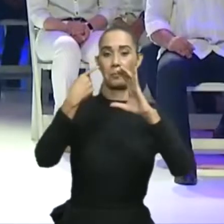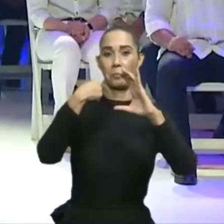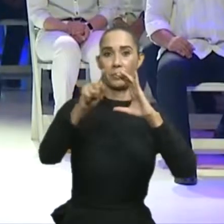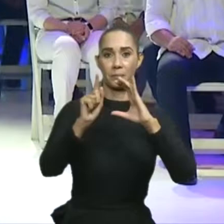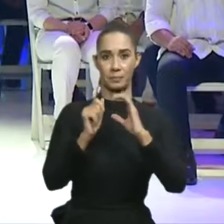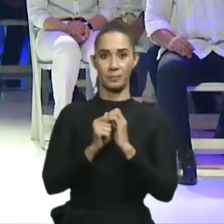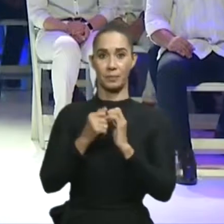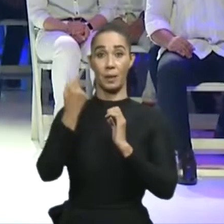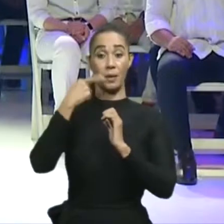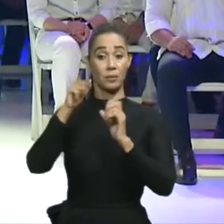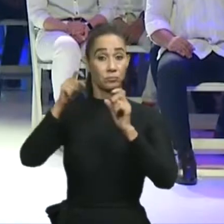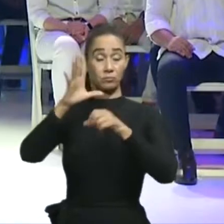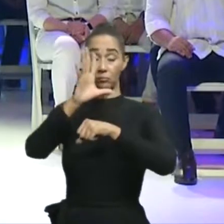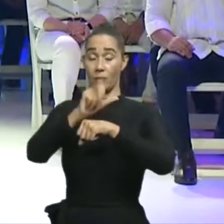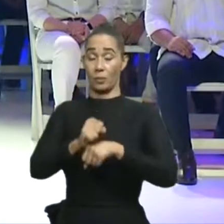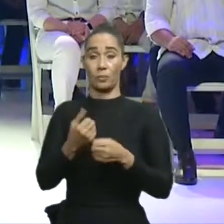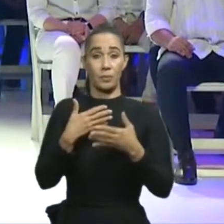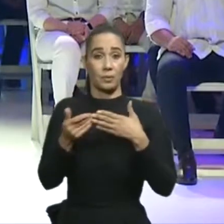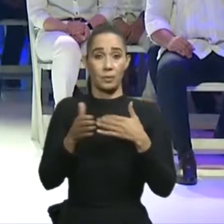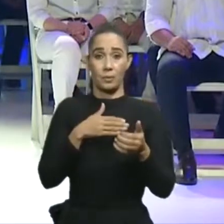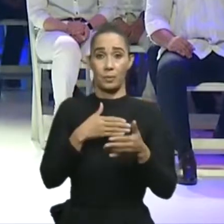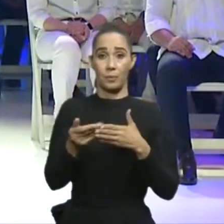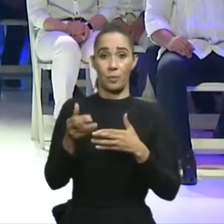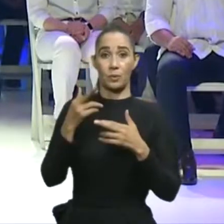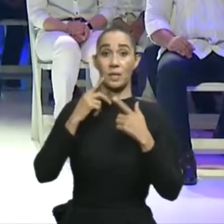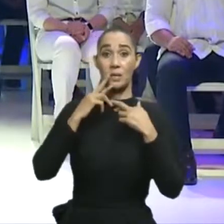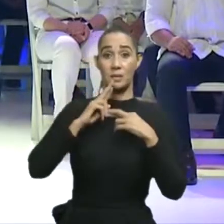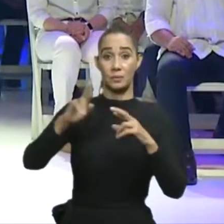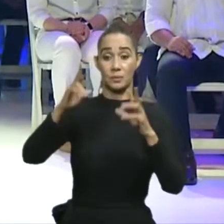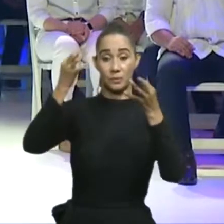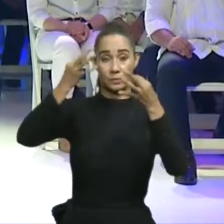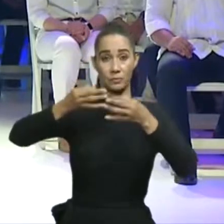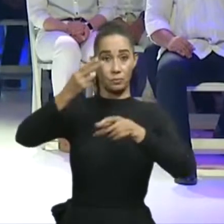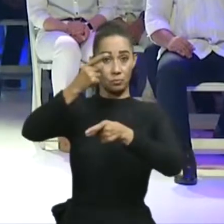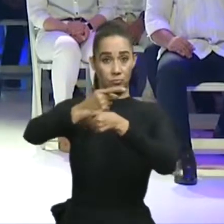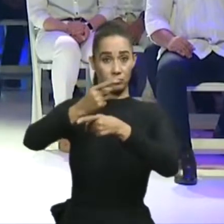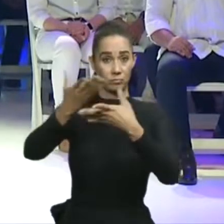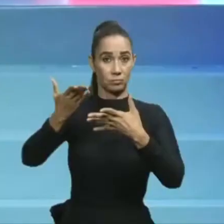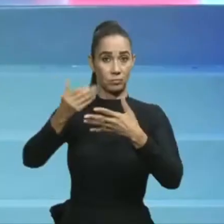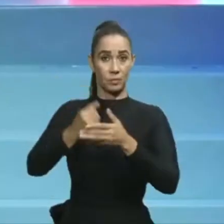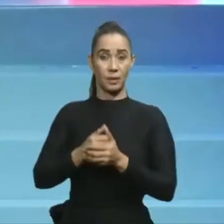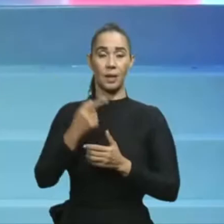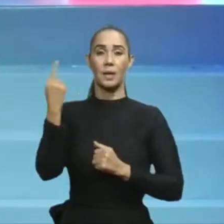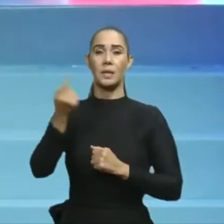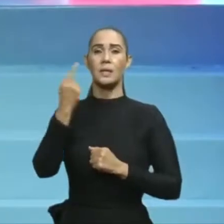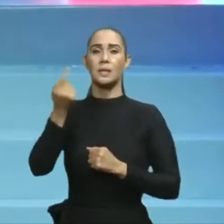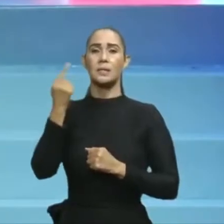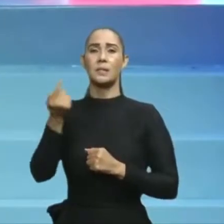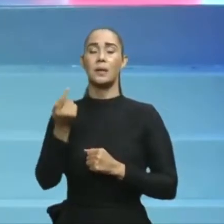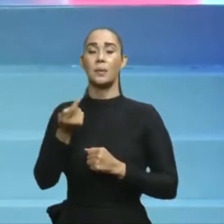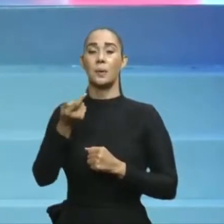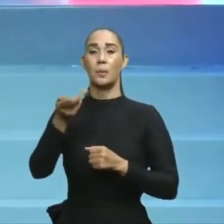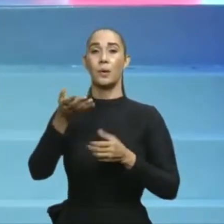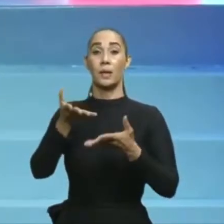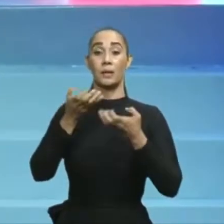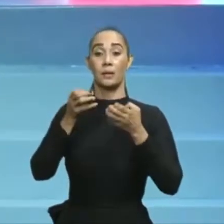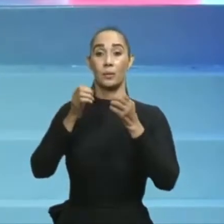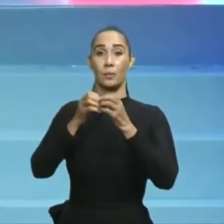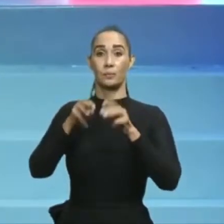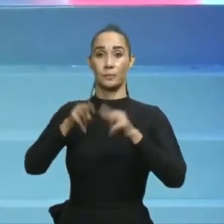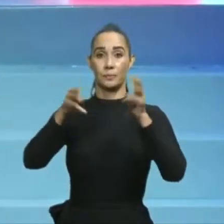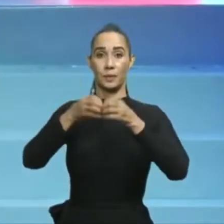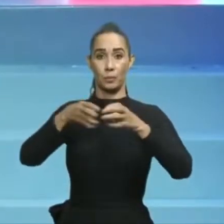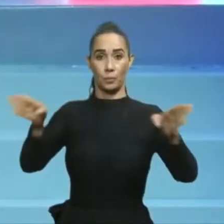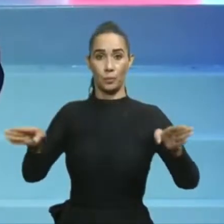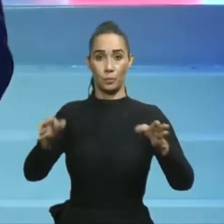debemos acostumbrarnos a ese hecho y responder adecuadamente siempre hemos demandado un ministerio público y una justicia